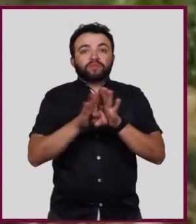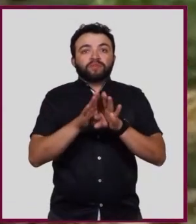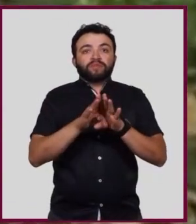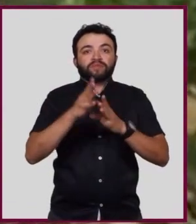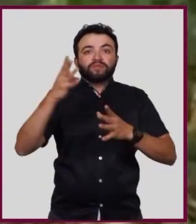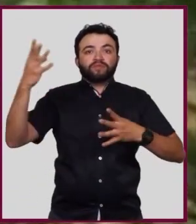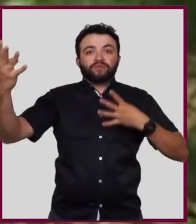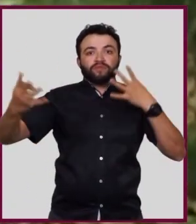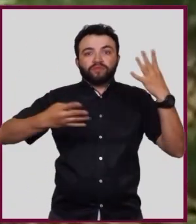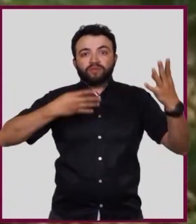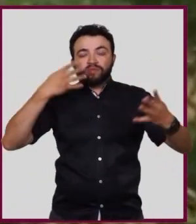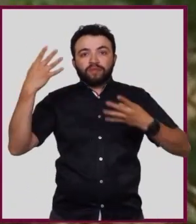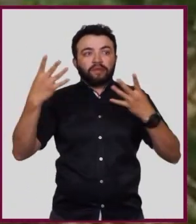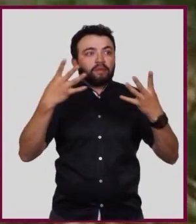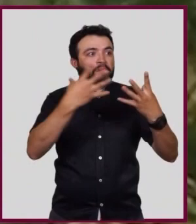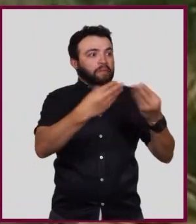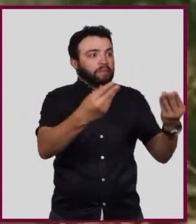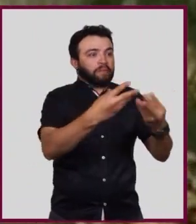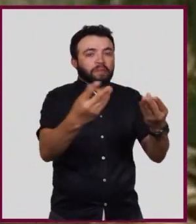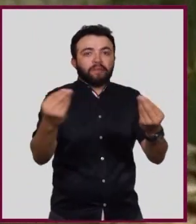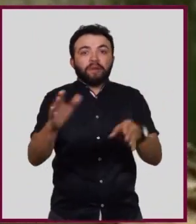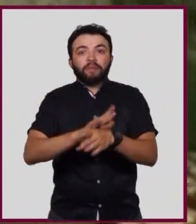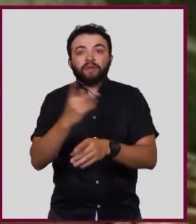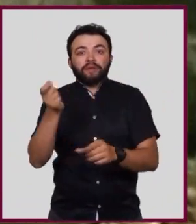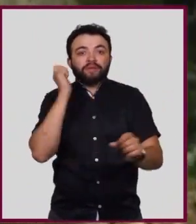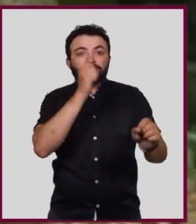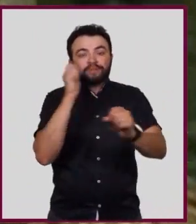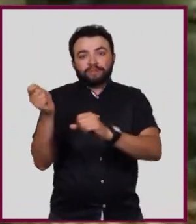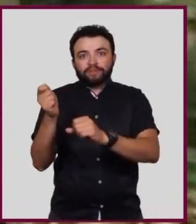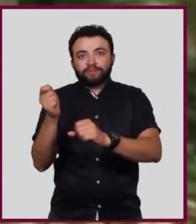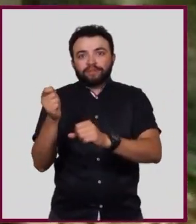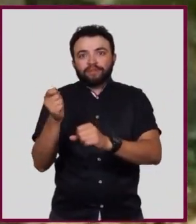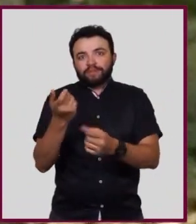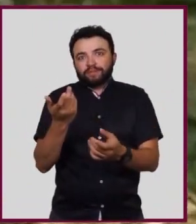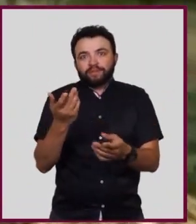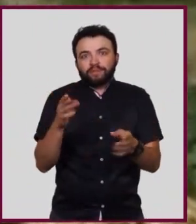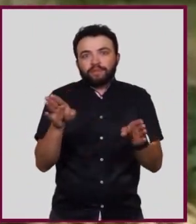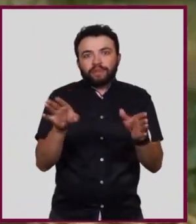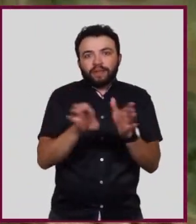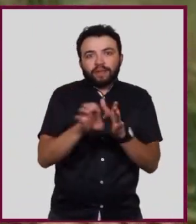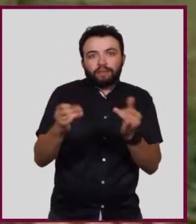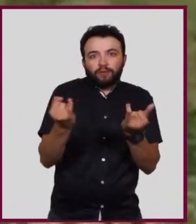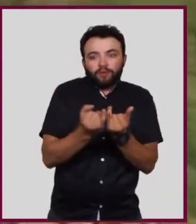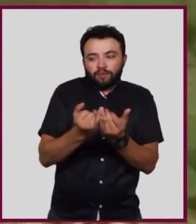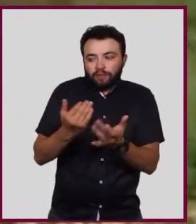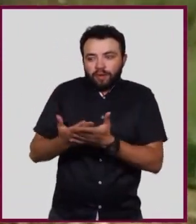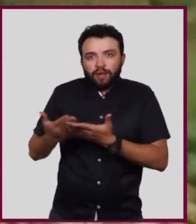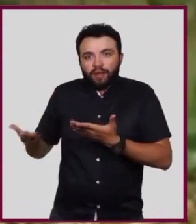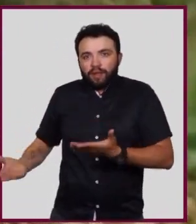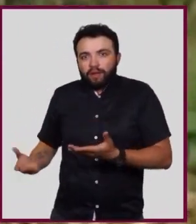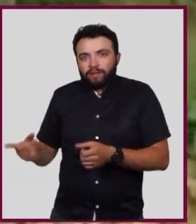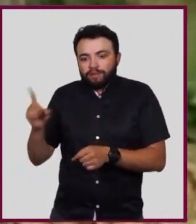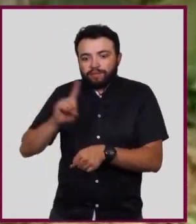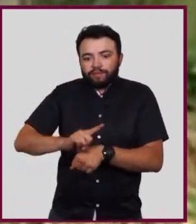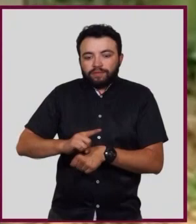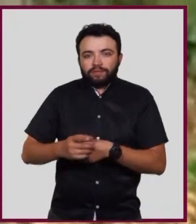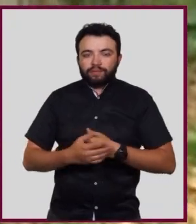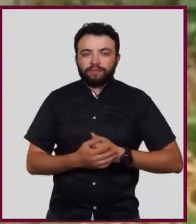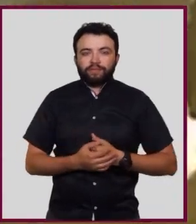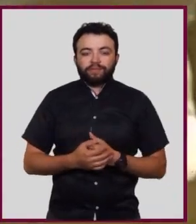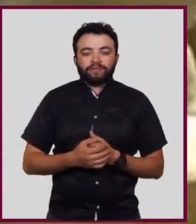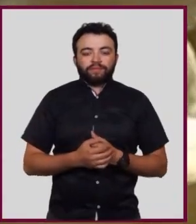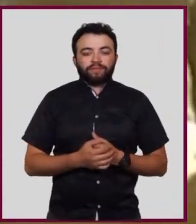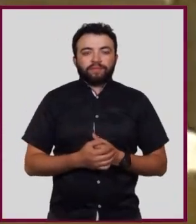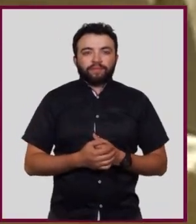naturales y humanos. Eso debe de sonar familiar, viendo cómo está nuestro planeta hoy día, ¿no? Sí.